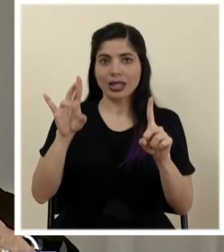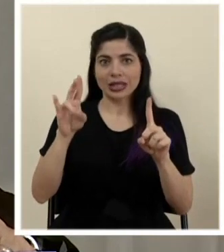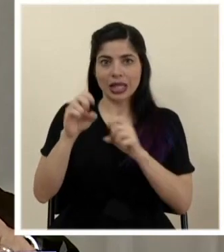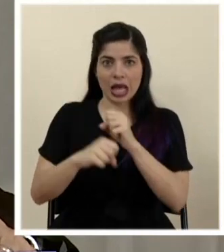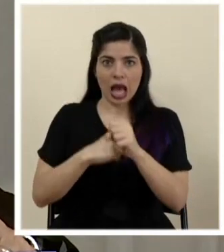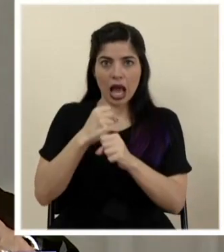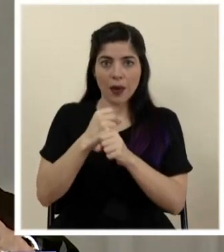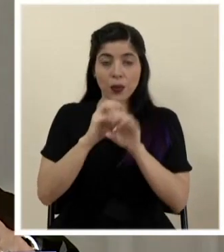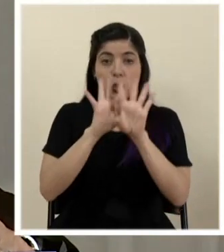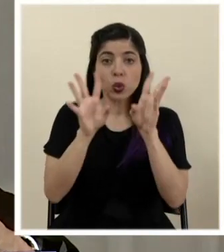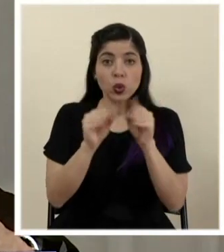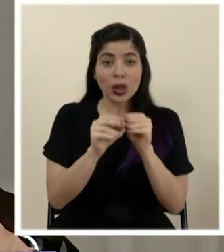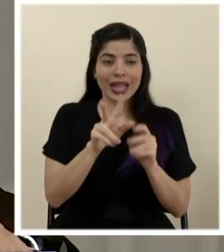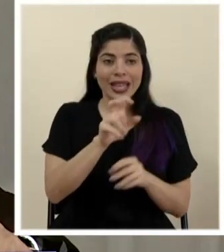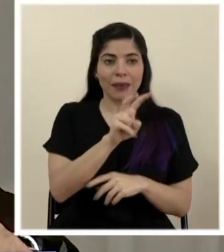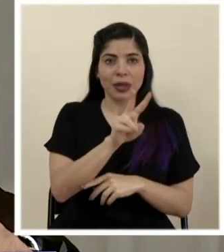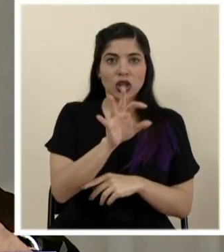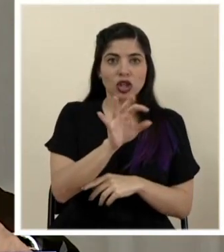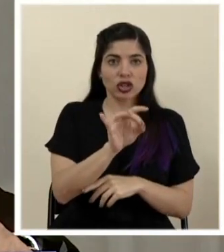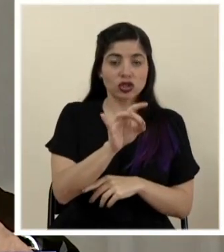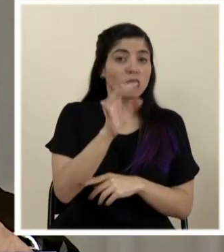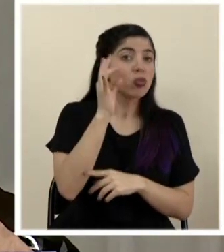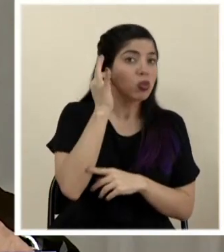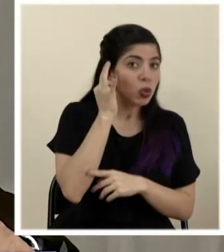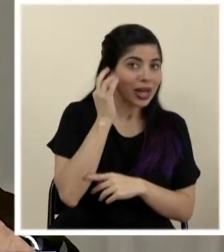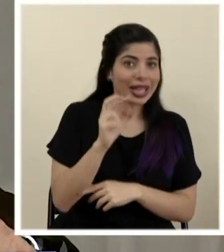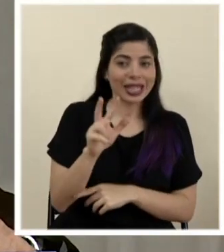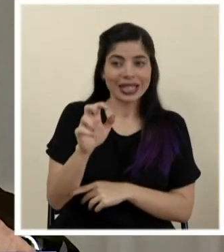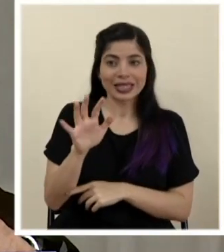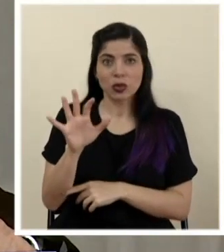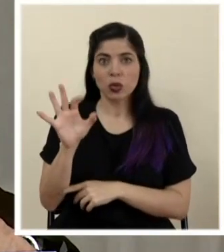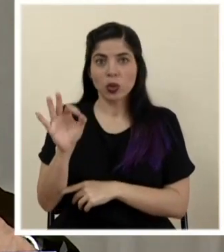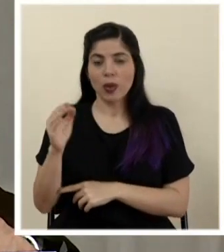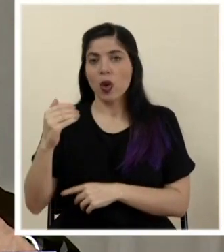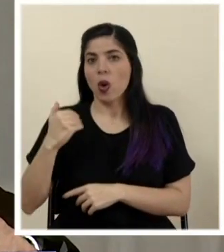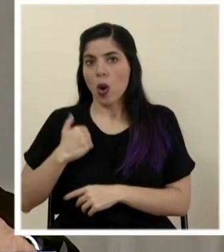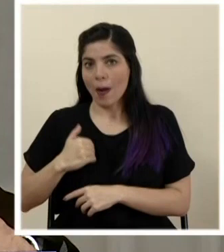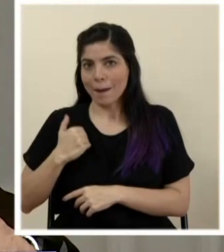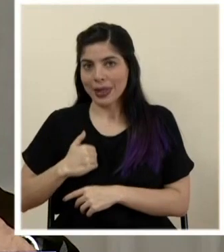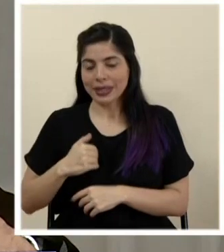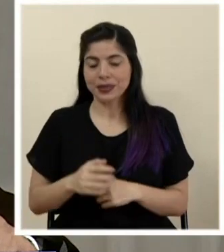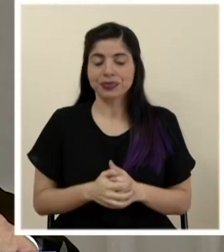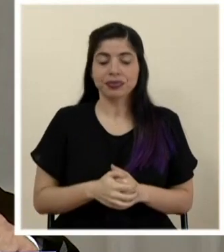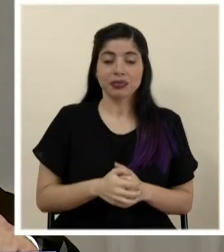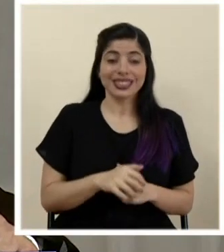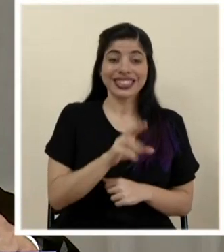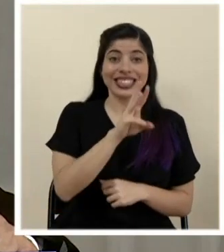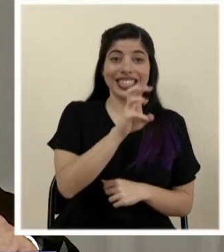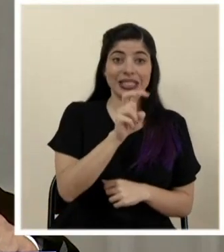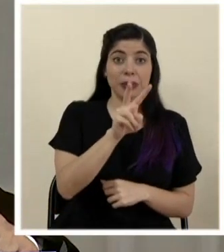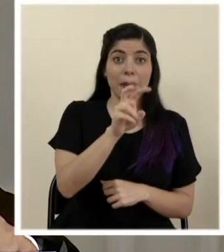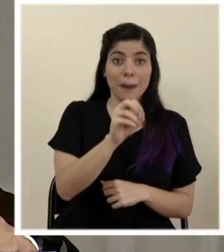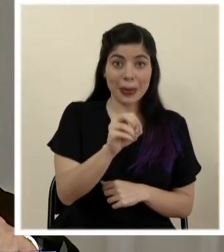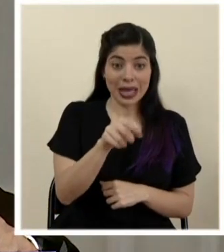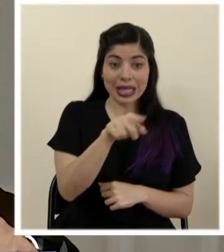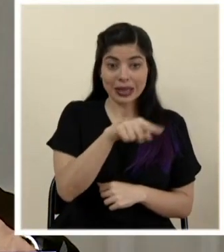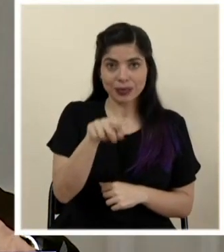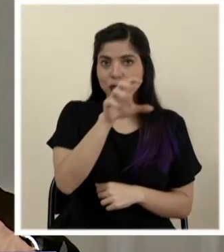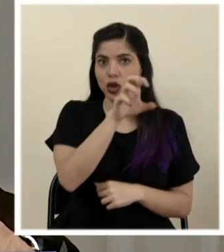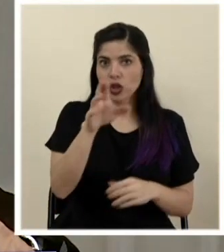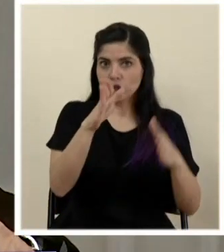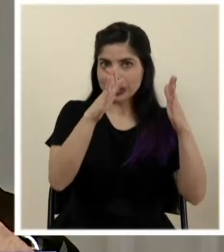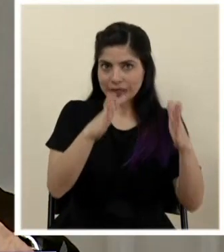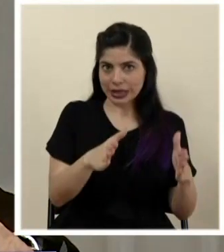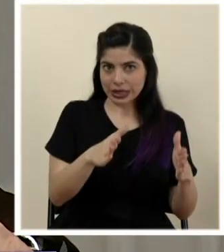tenemos 328 mujeres y 359 hombres, de los cuales 620 son